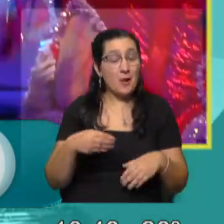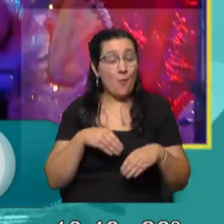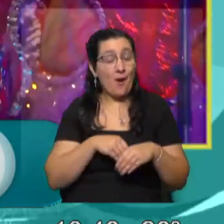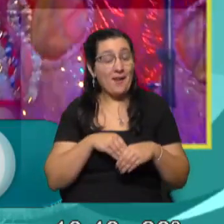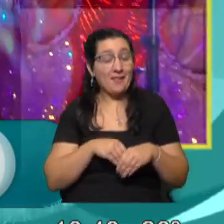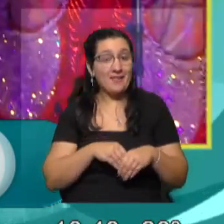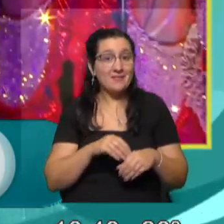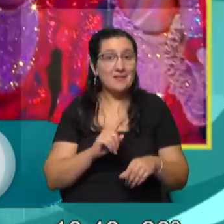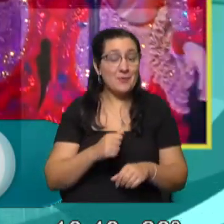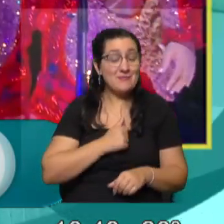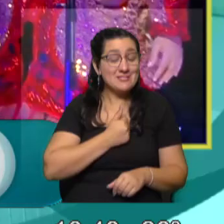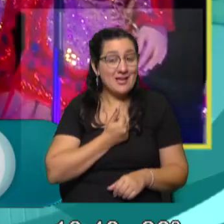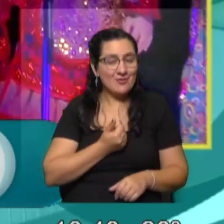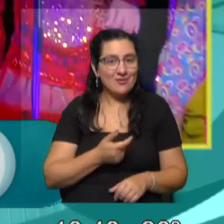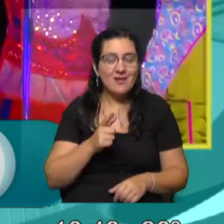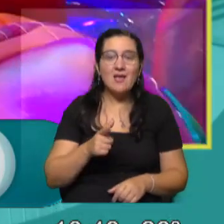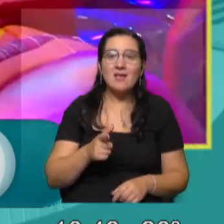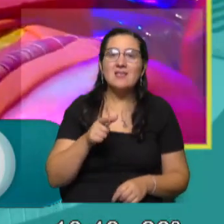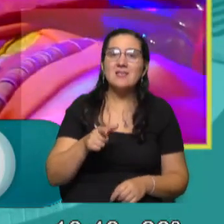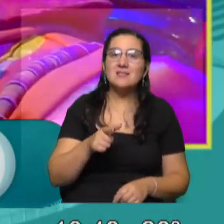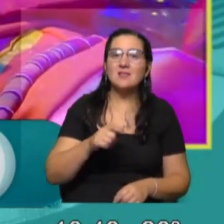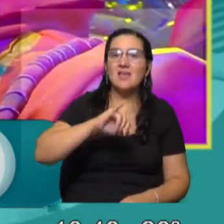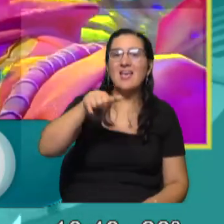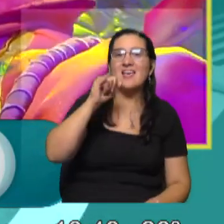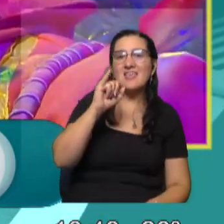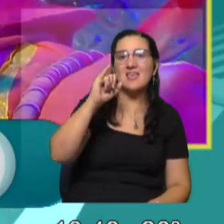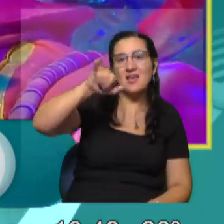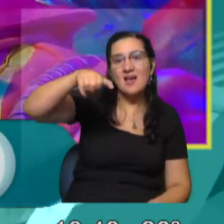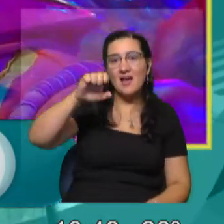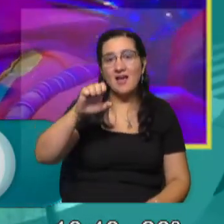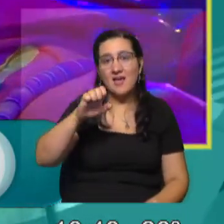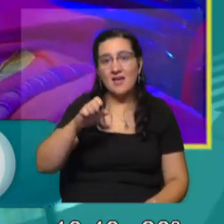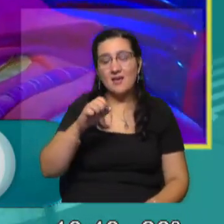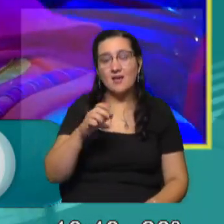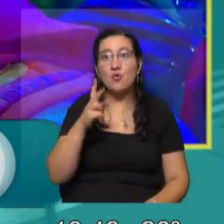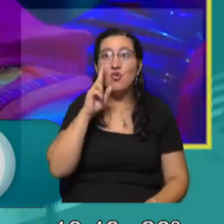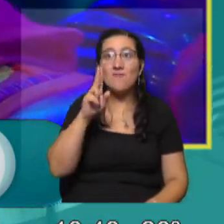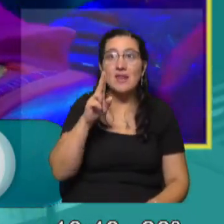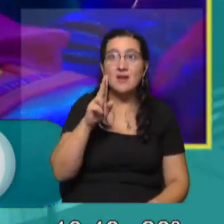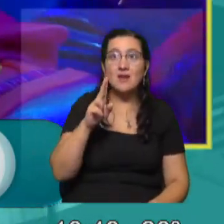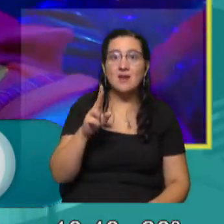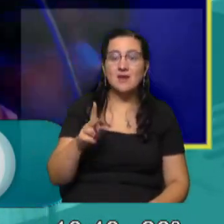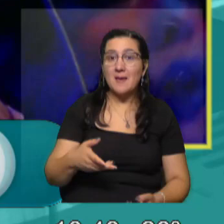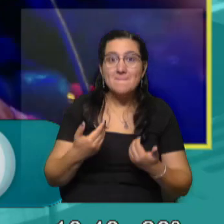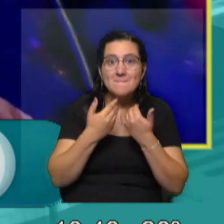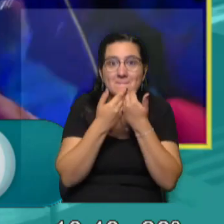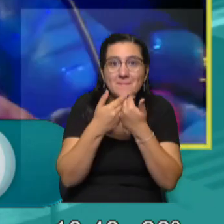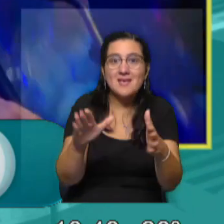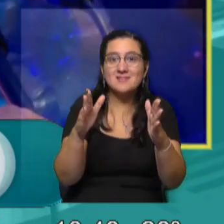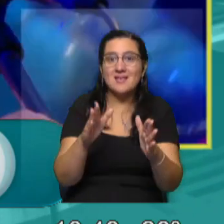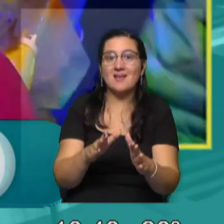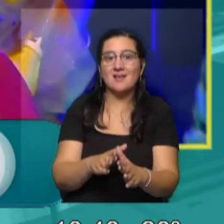que funcionaron muy bien. Y esa cuestión que tiene Gige Vázquez, por ejemplo, que cuando se sale, cuando uno ve que larga y se